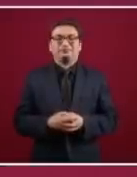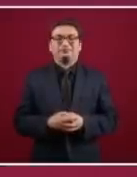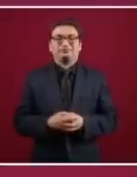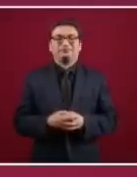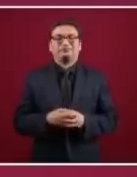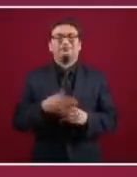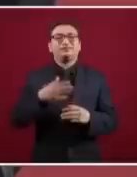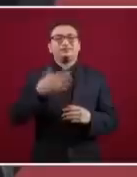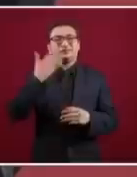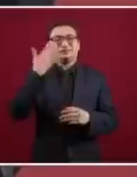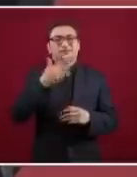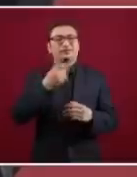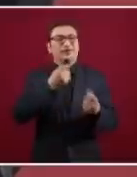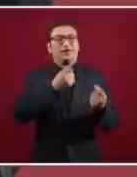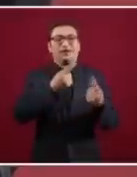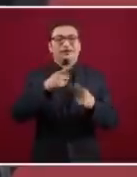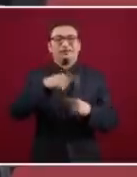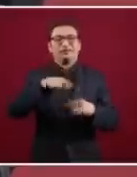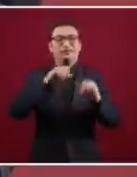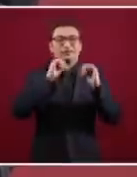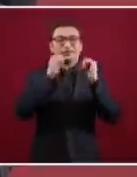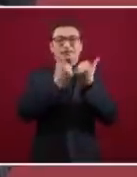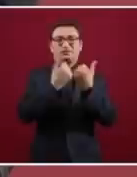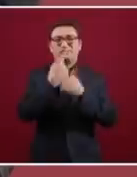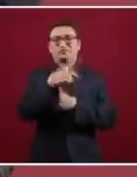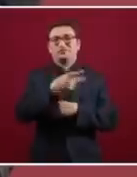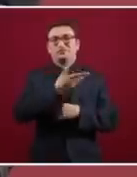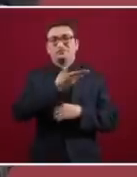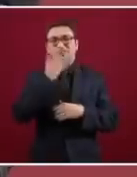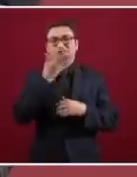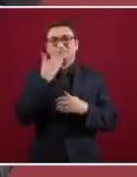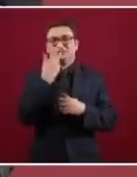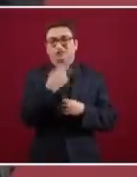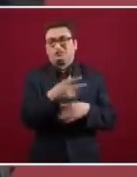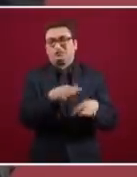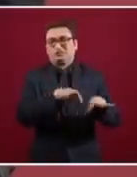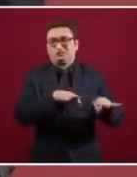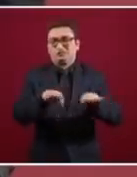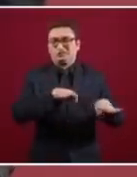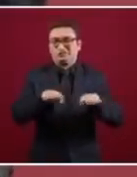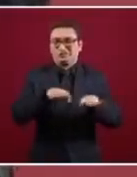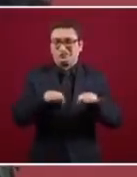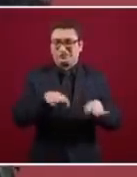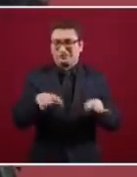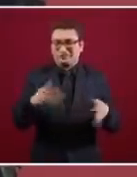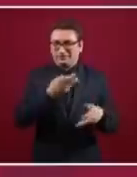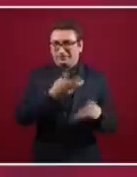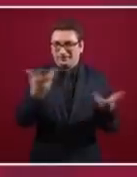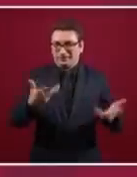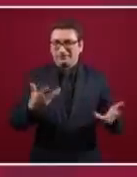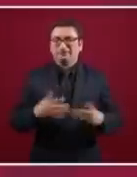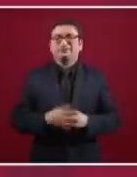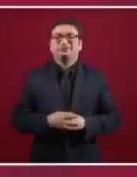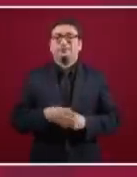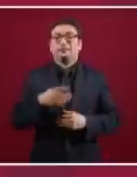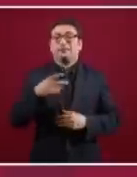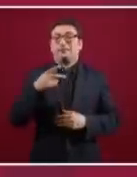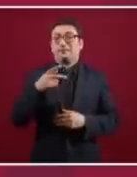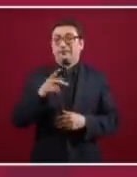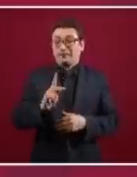asociaciones que se dedican a eso pero aún